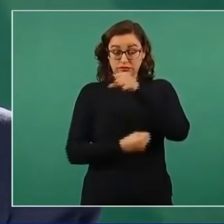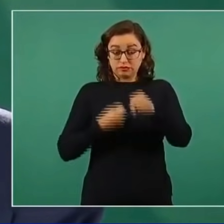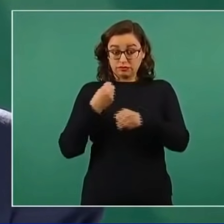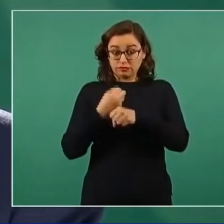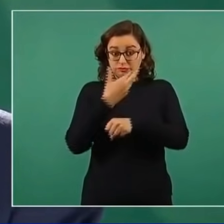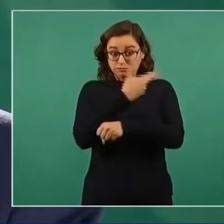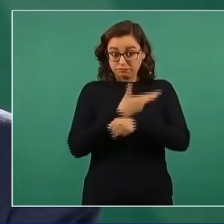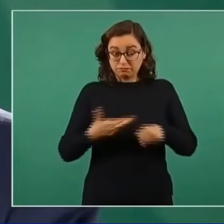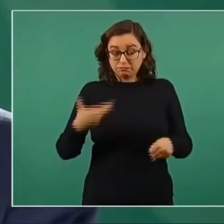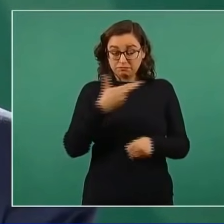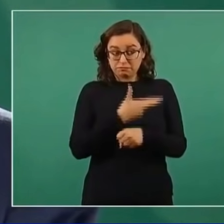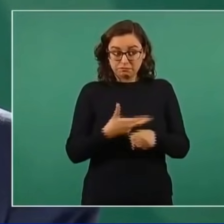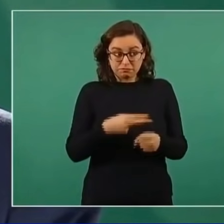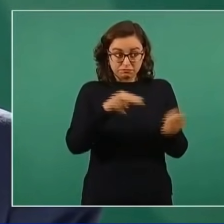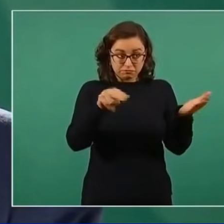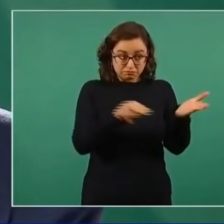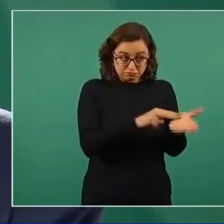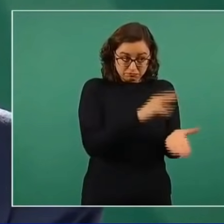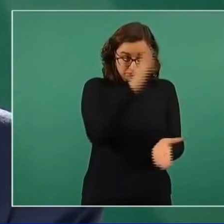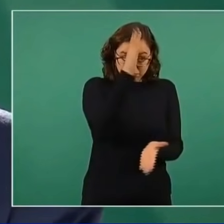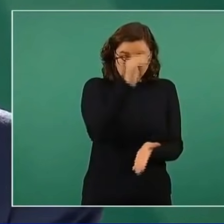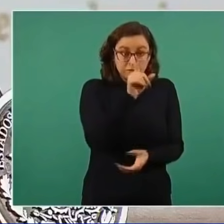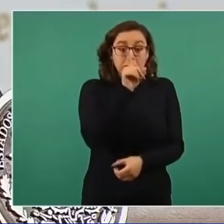incluso se firma un acuerdo